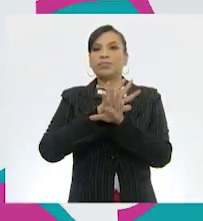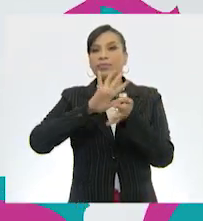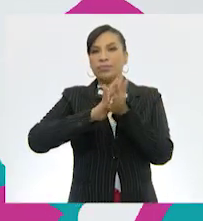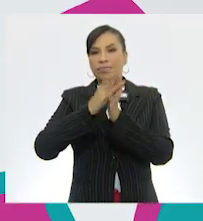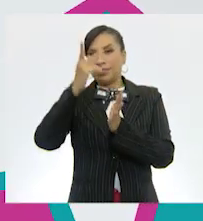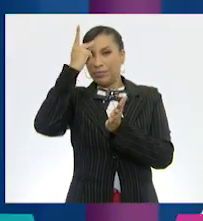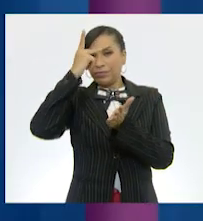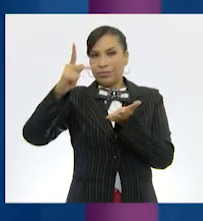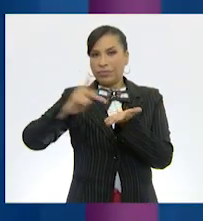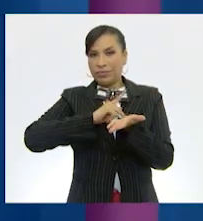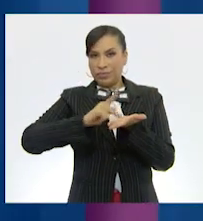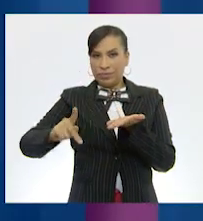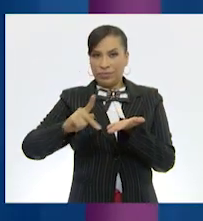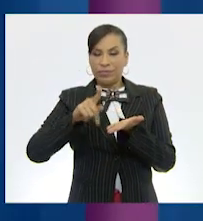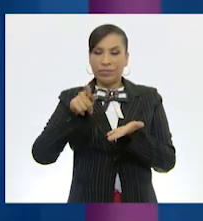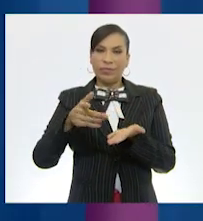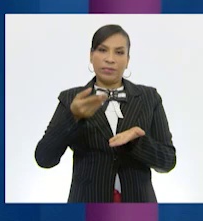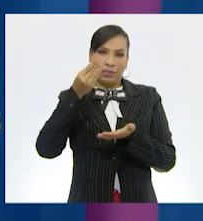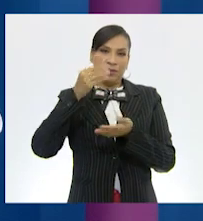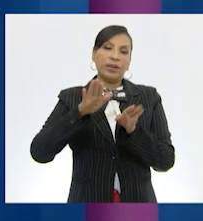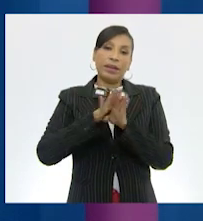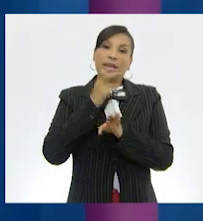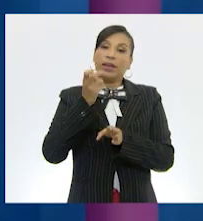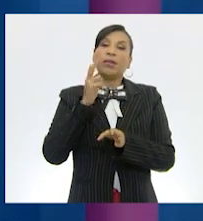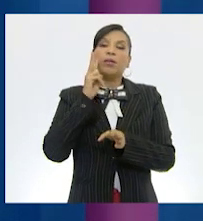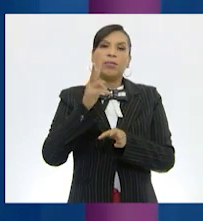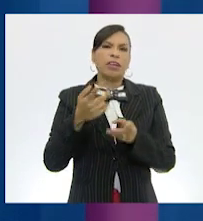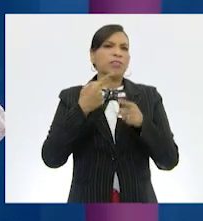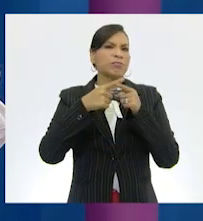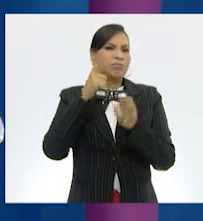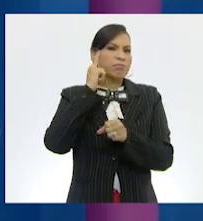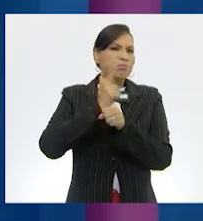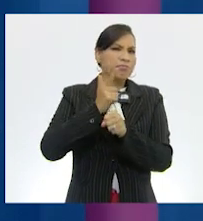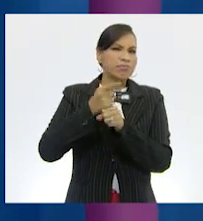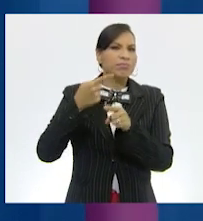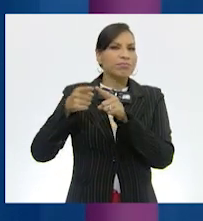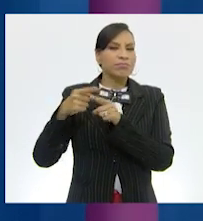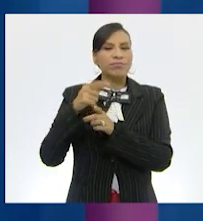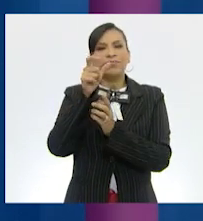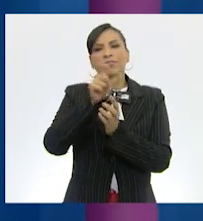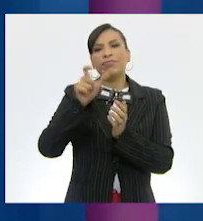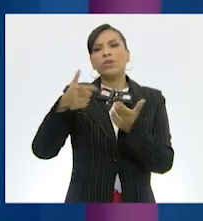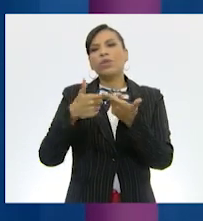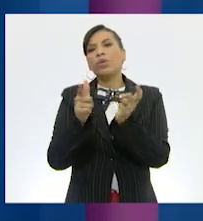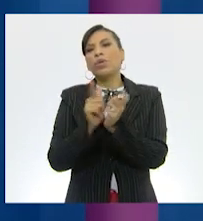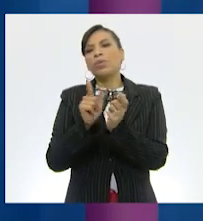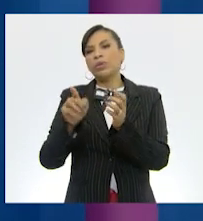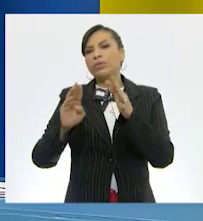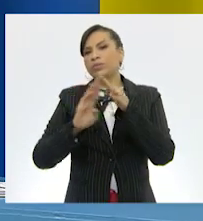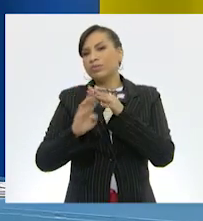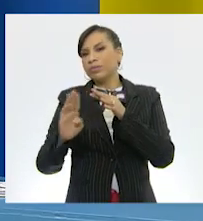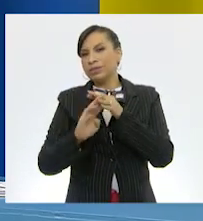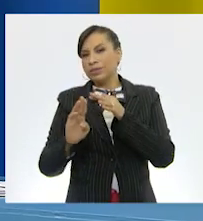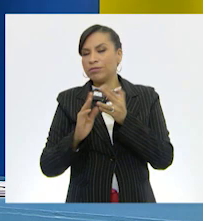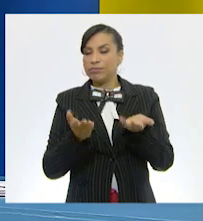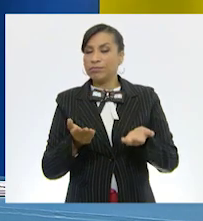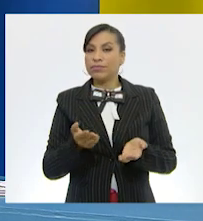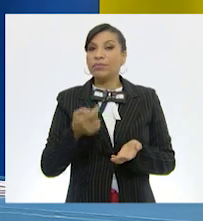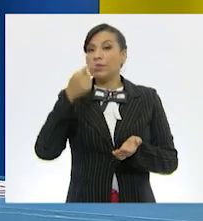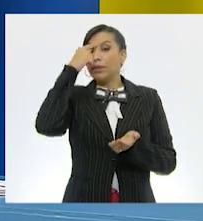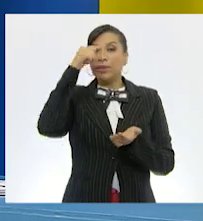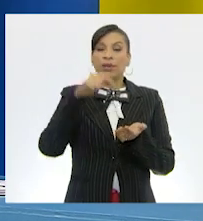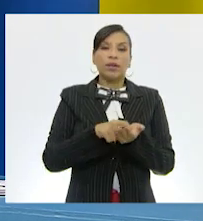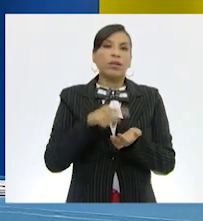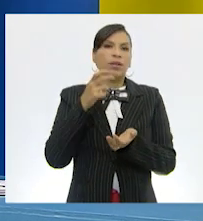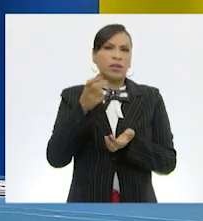bautizan. Está muy interesante porque identifico diferentes perspectivas sobre los grupos migrantes. Sí, y creo que